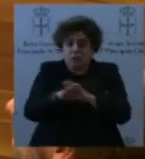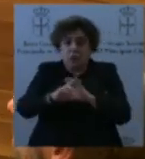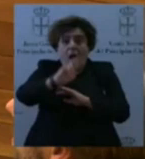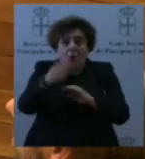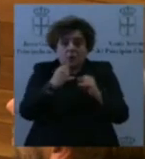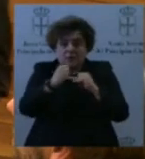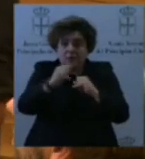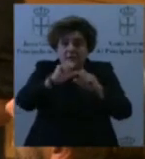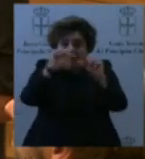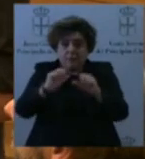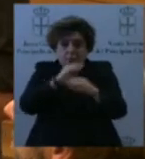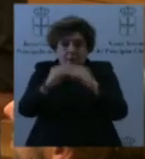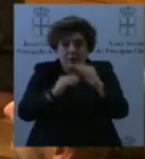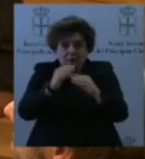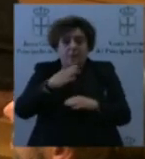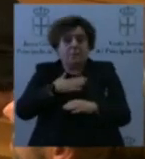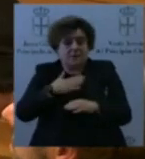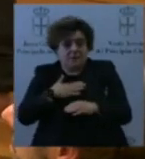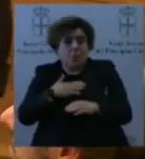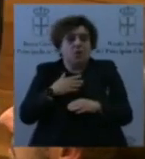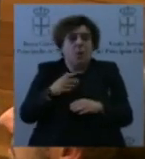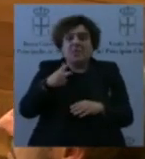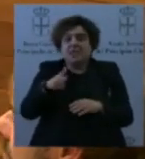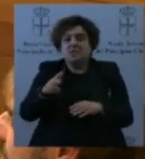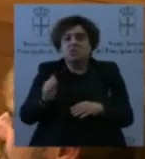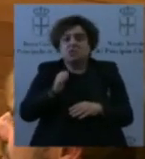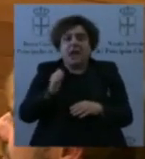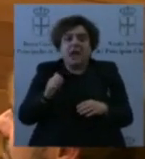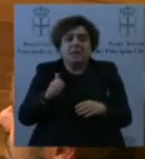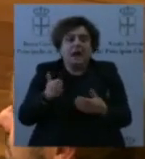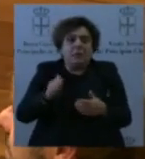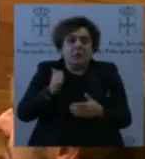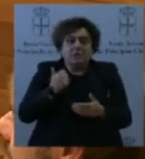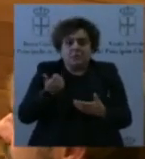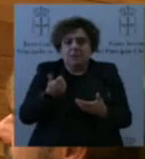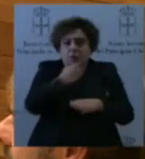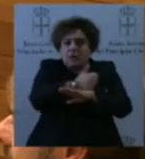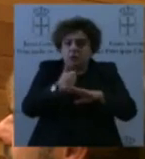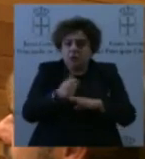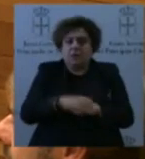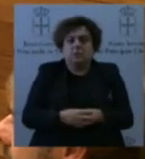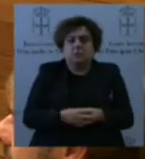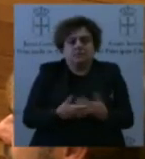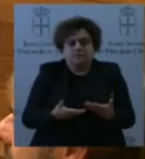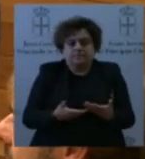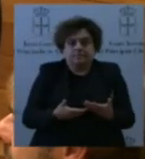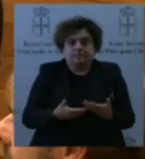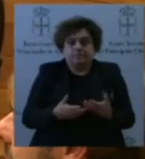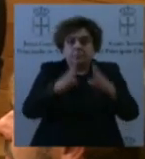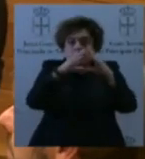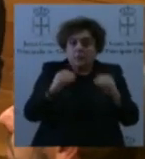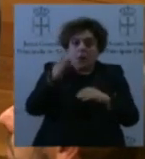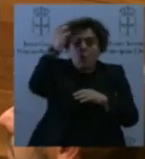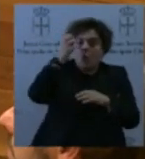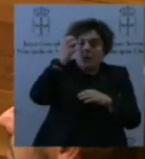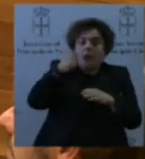de disfrute por la ciudadanía? La Universidad de La Coruña, hasta donde sabemos, ha dirigido el proceso de protección de la fábrica de armas,